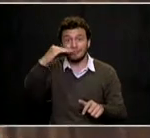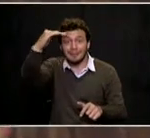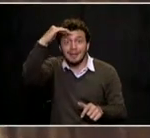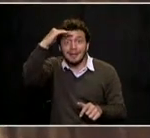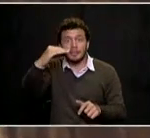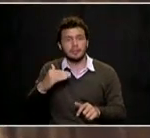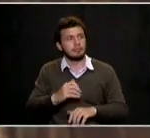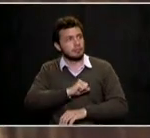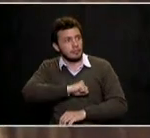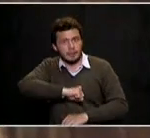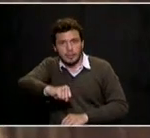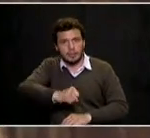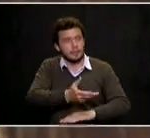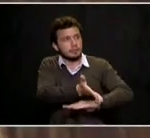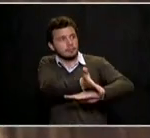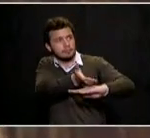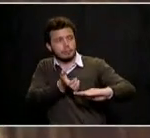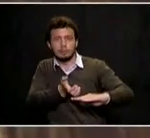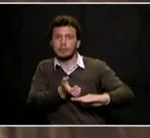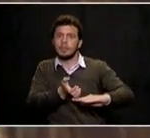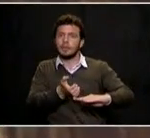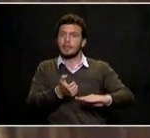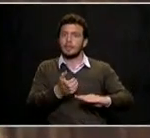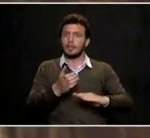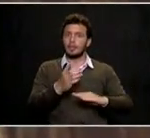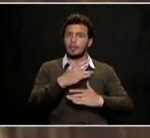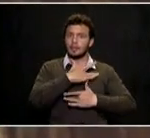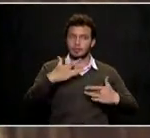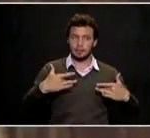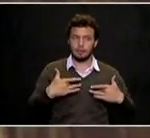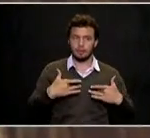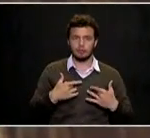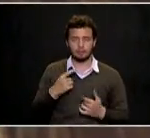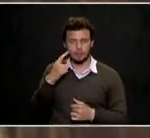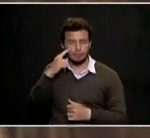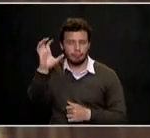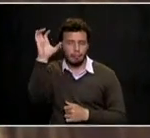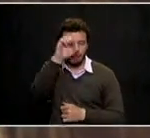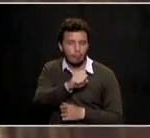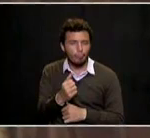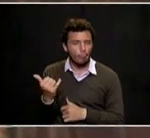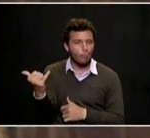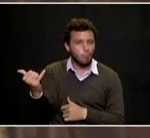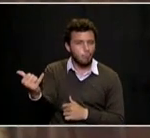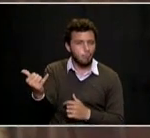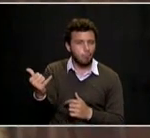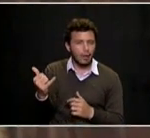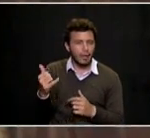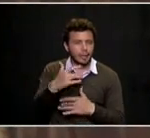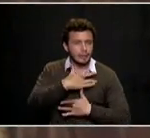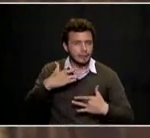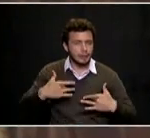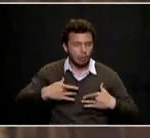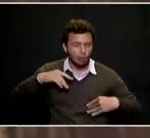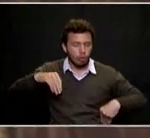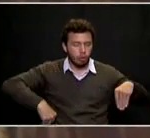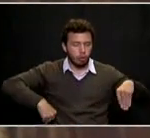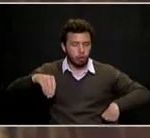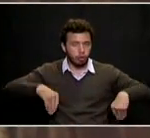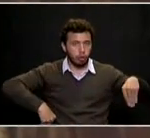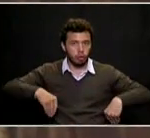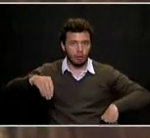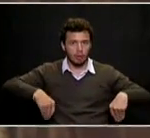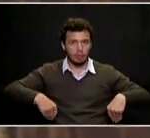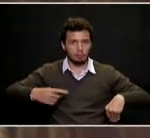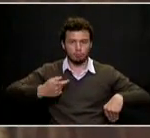cuidado a eso a mí me está como volviendo de que hay una corrupción asolapada en la salud de los medellinenses y eso no lo puedo